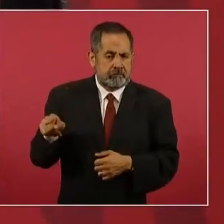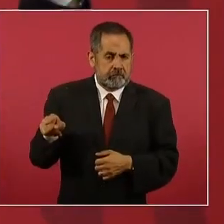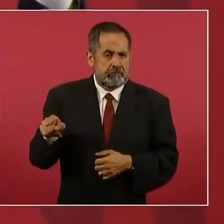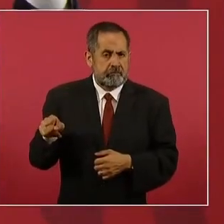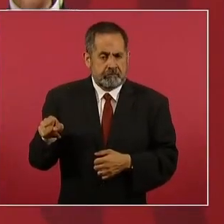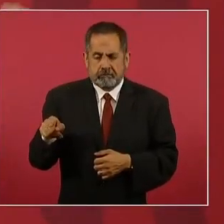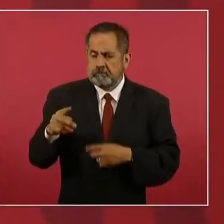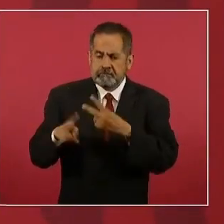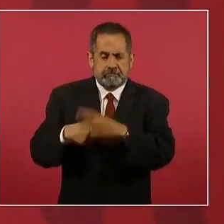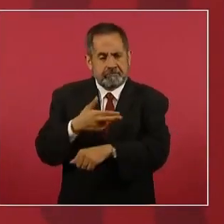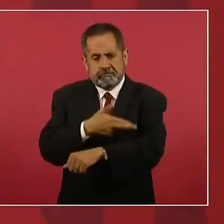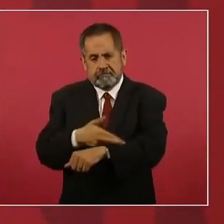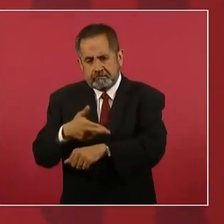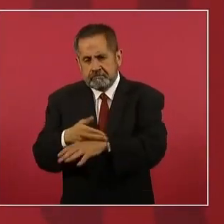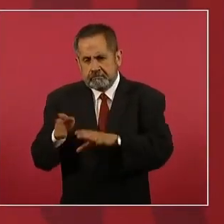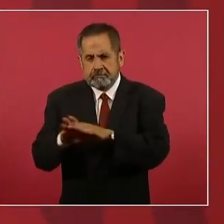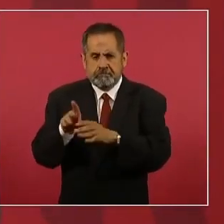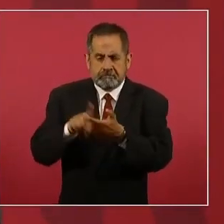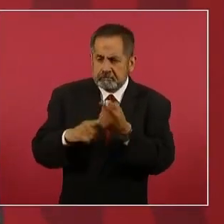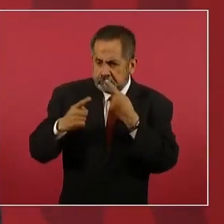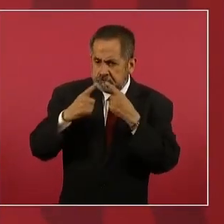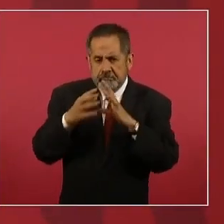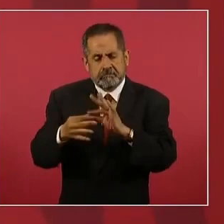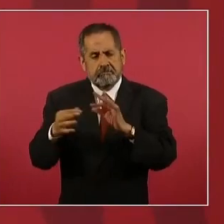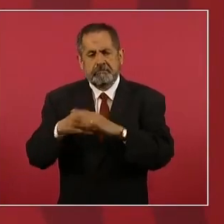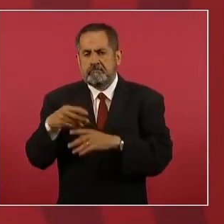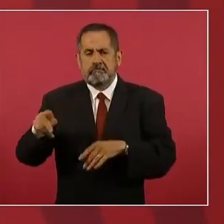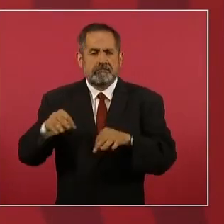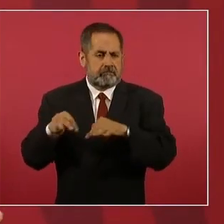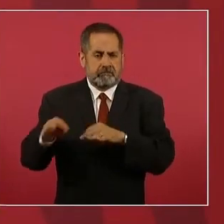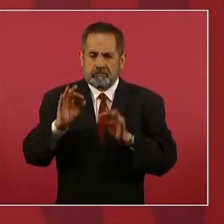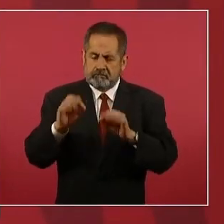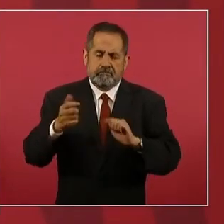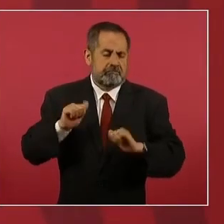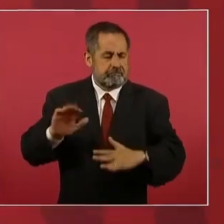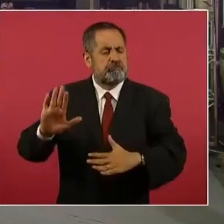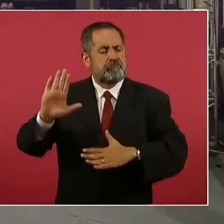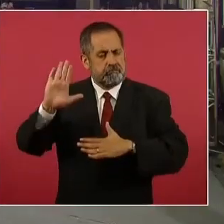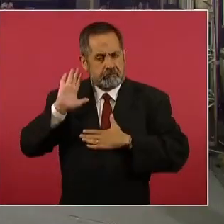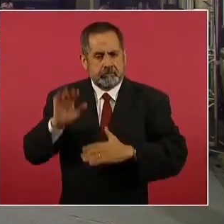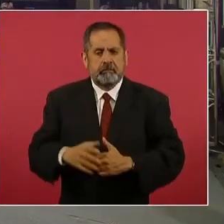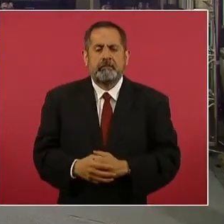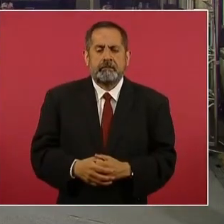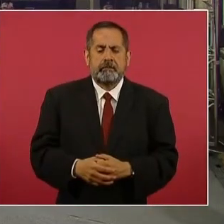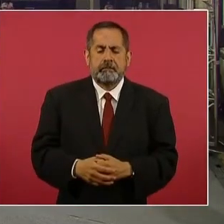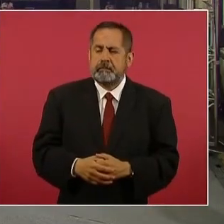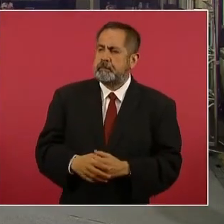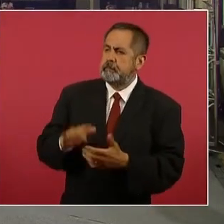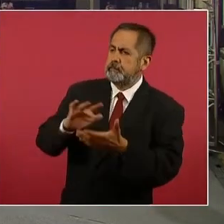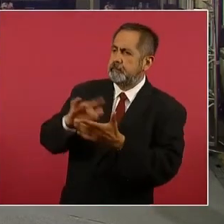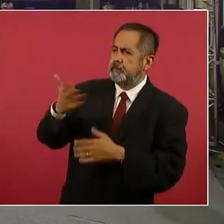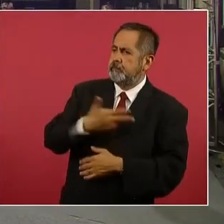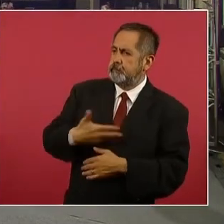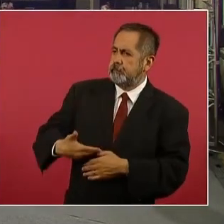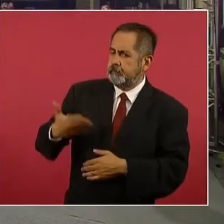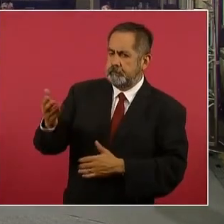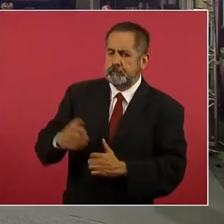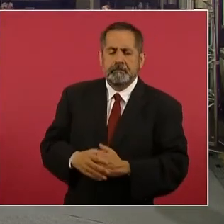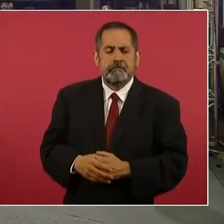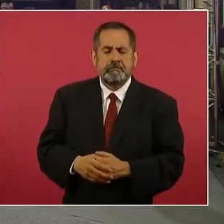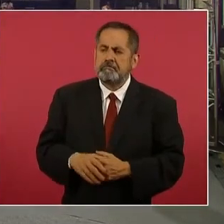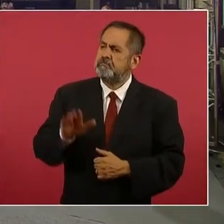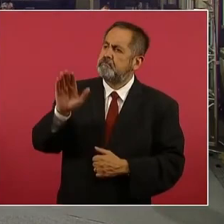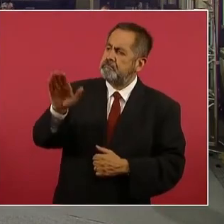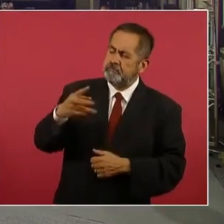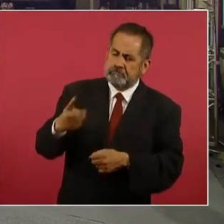se va a regularizar su situación laboral. Es mi compromiso. Muchas gracias, señor presidente. Presidente de todos los mexicanos,